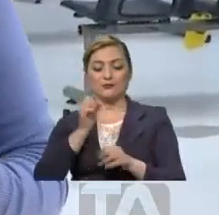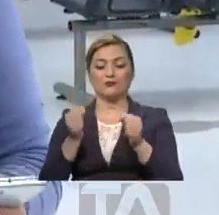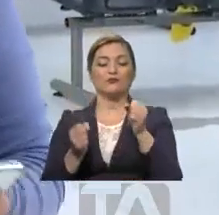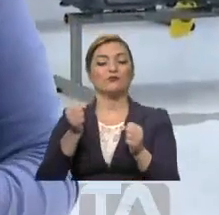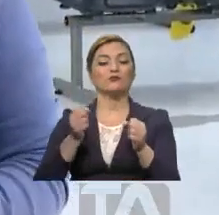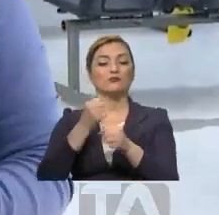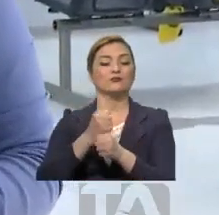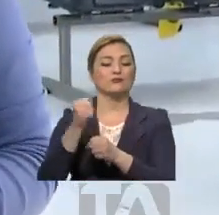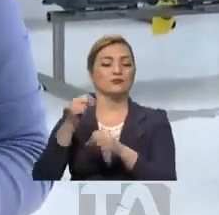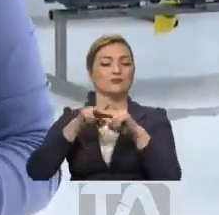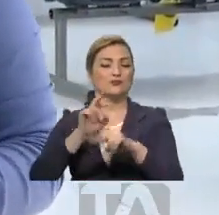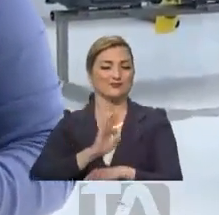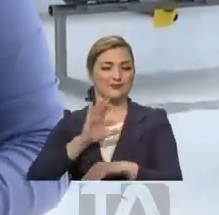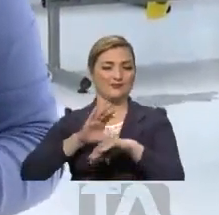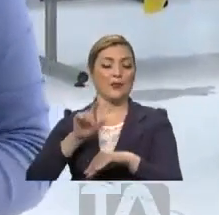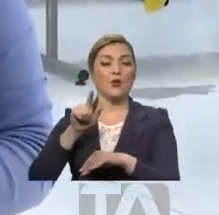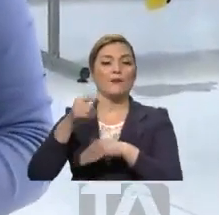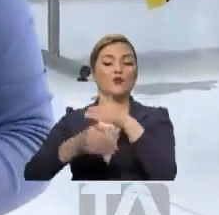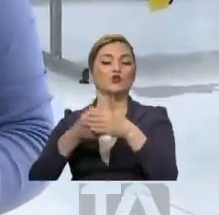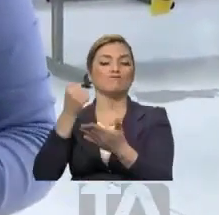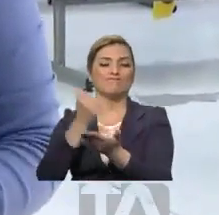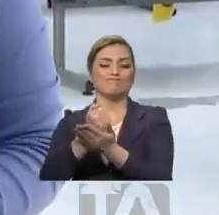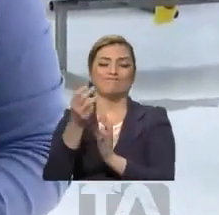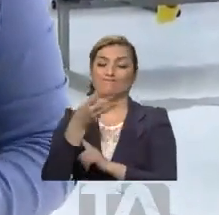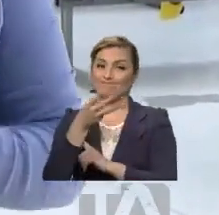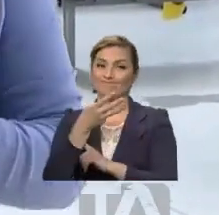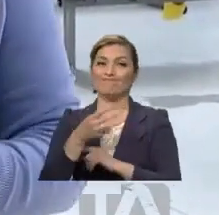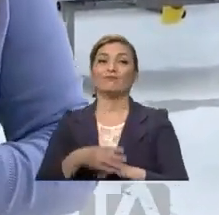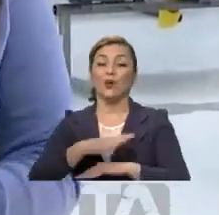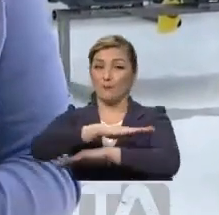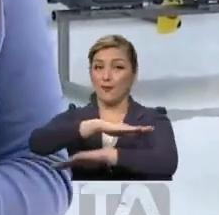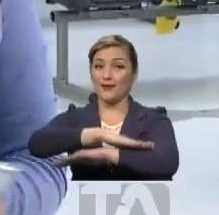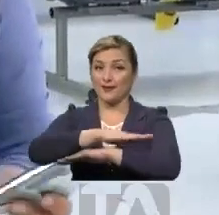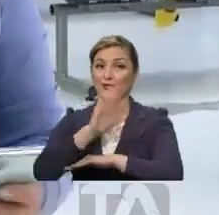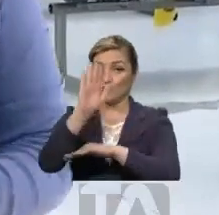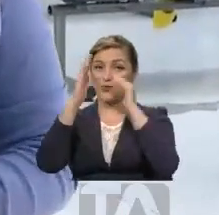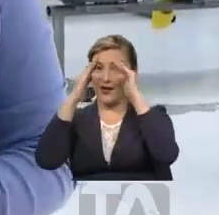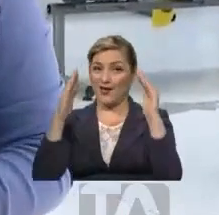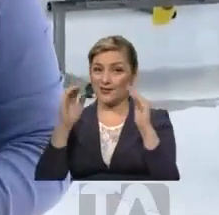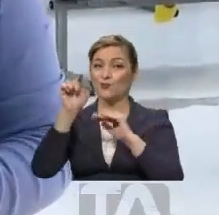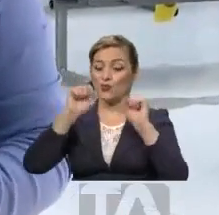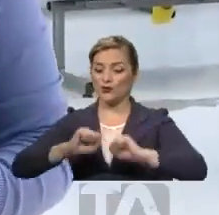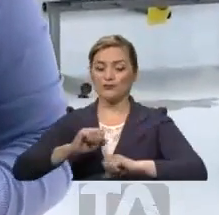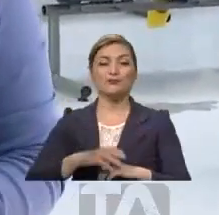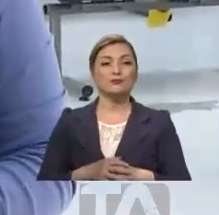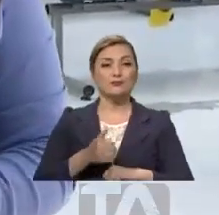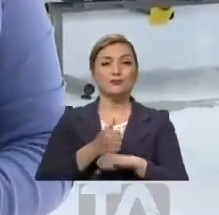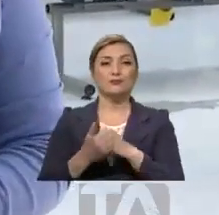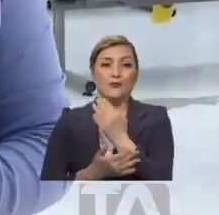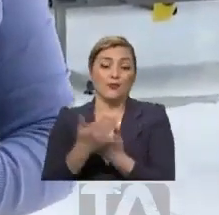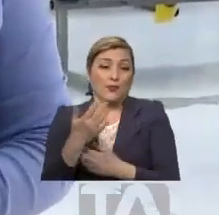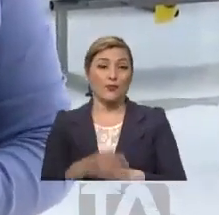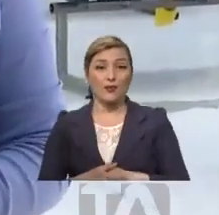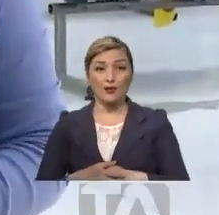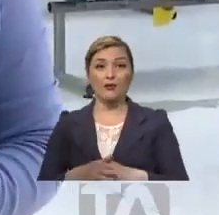la hace en el Centro de Revisión Vehicular, pero el proceso de matriculación lo hace en línea desde su casa. Como lo han dicho las autoridades, es sumamente fácil